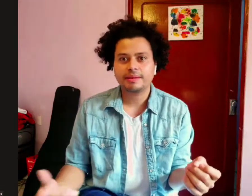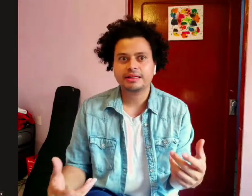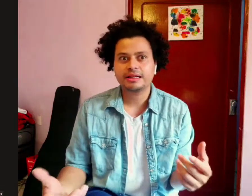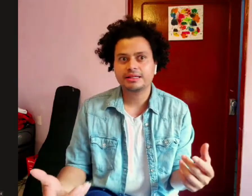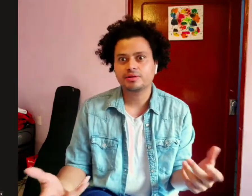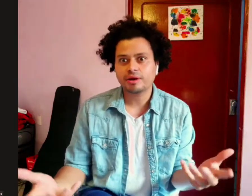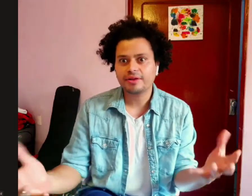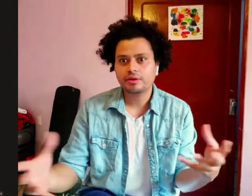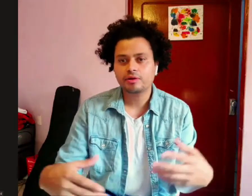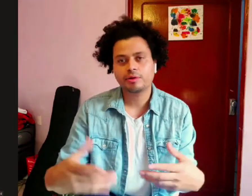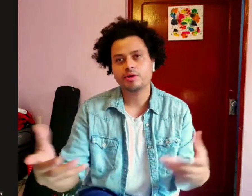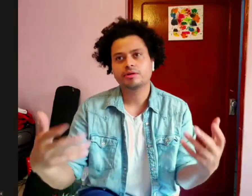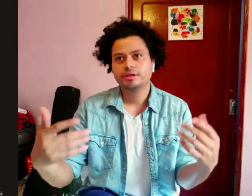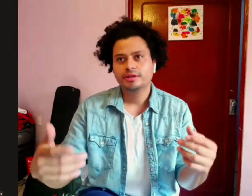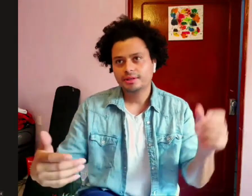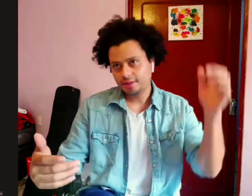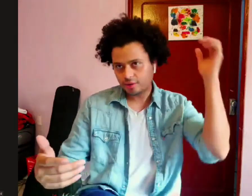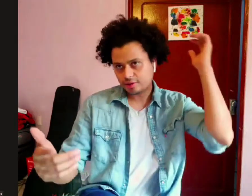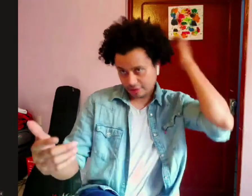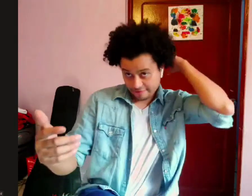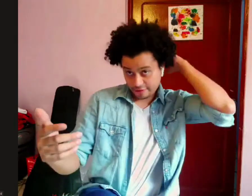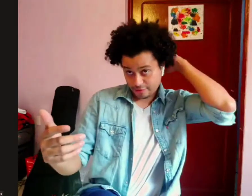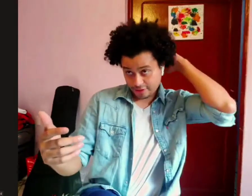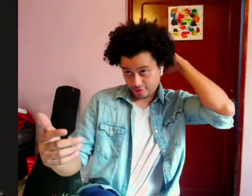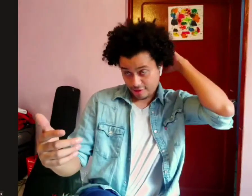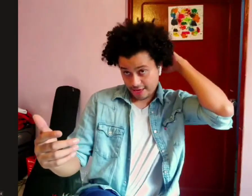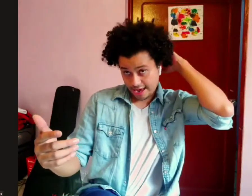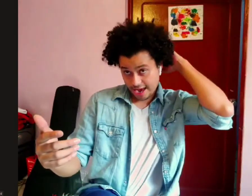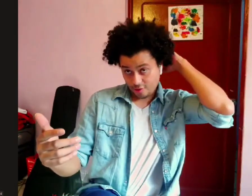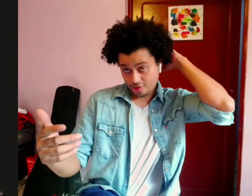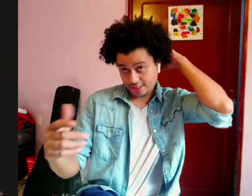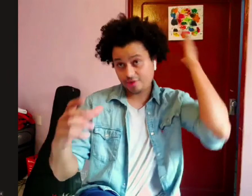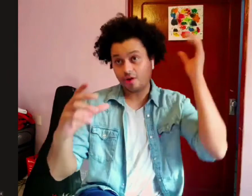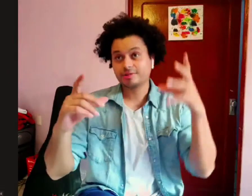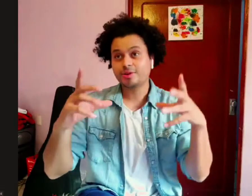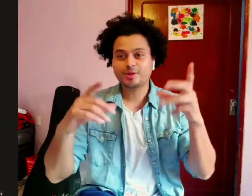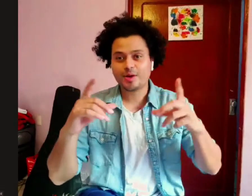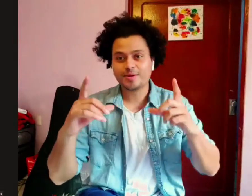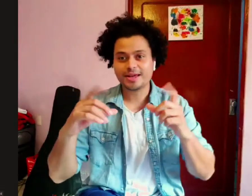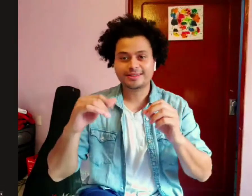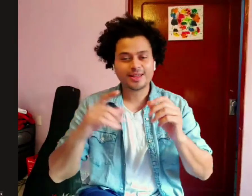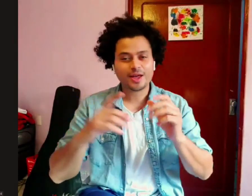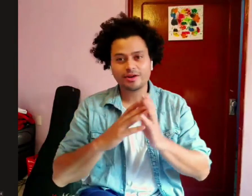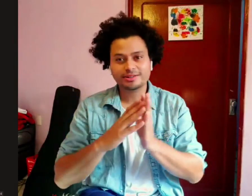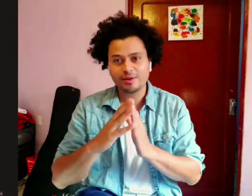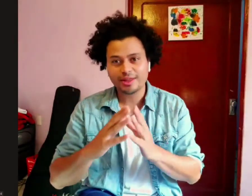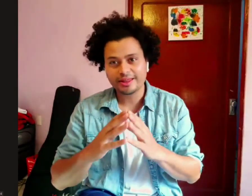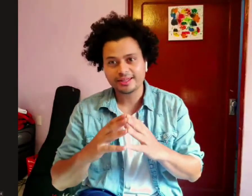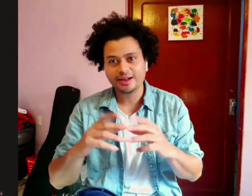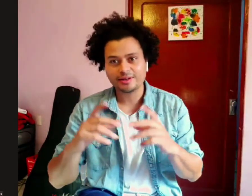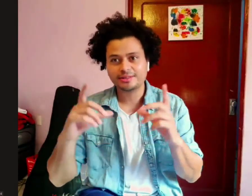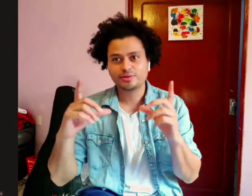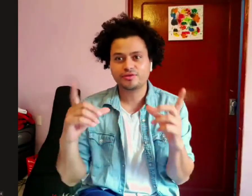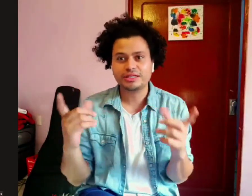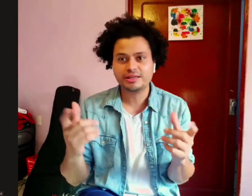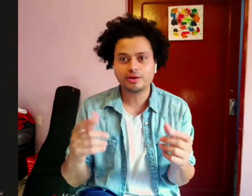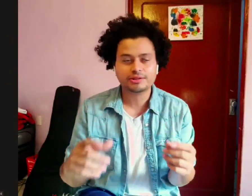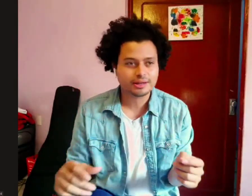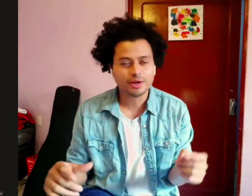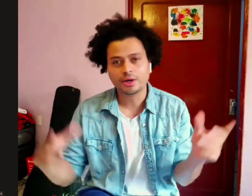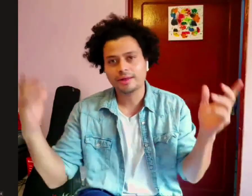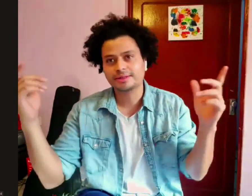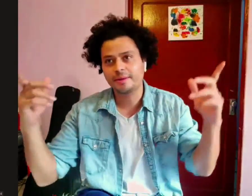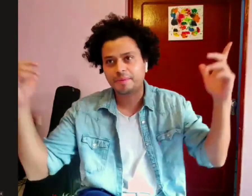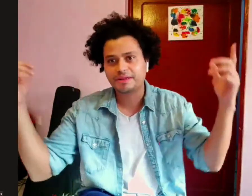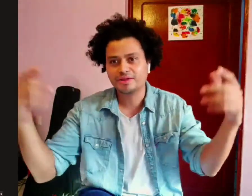siguiente material discográfico. Bueno, digo discográfico porque todavía hago discos, ¿no? Todavía tengo esta onda de los discos físicos,